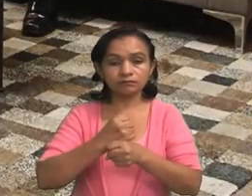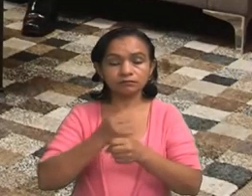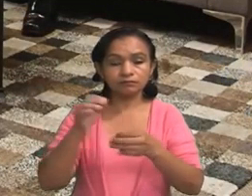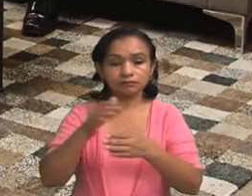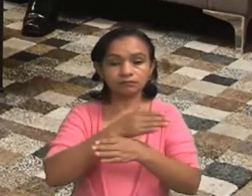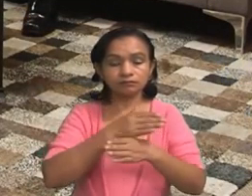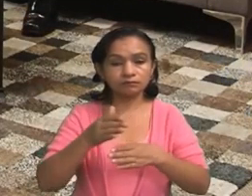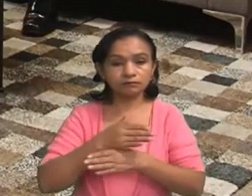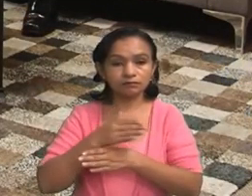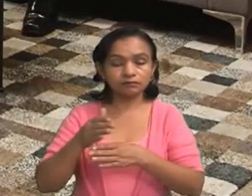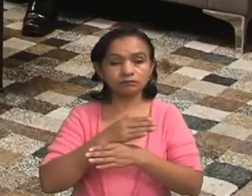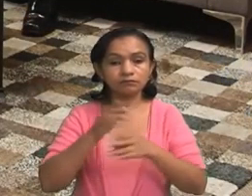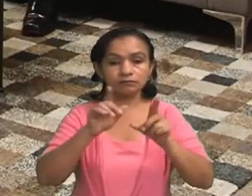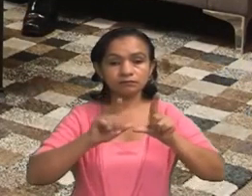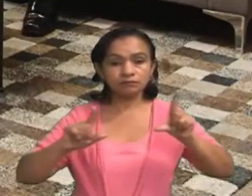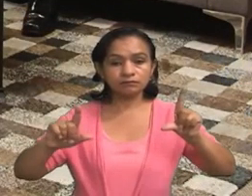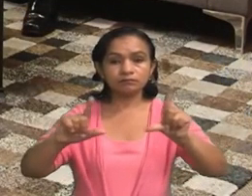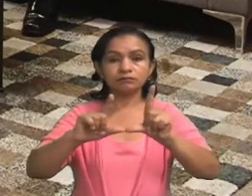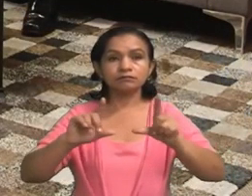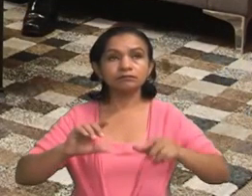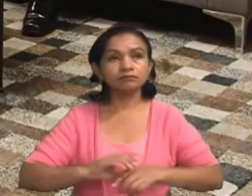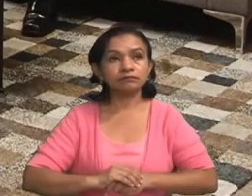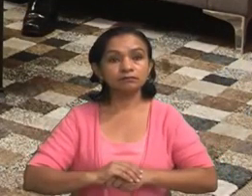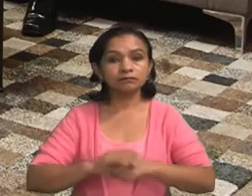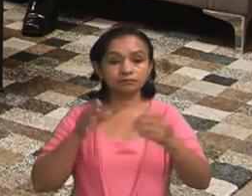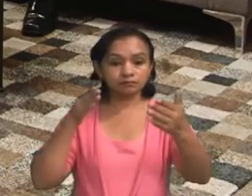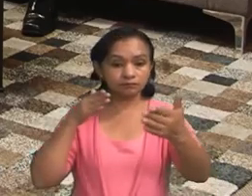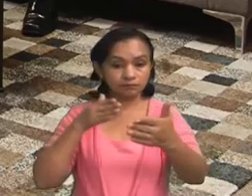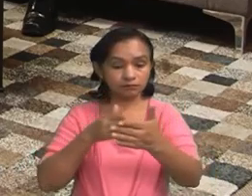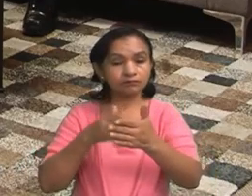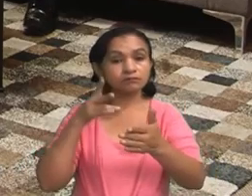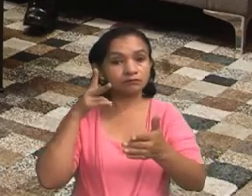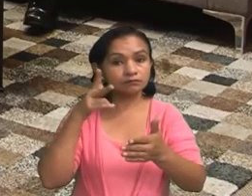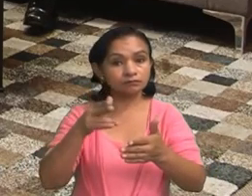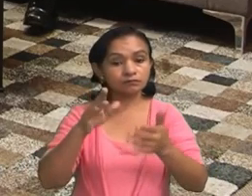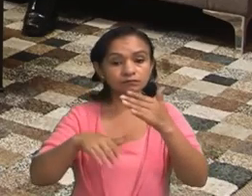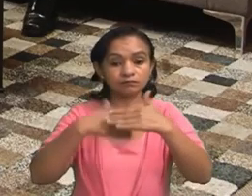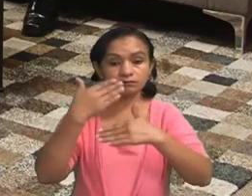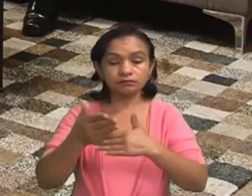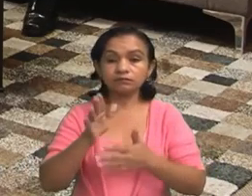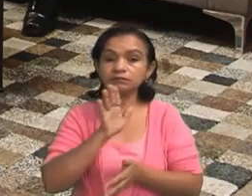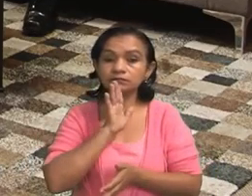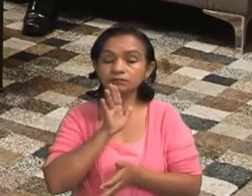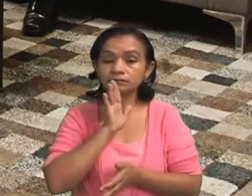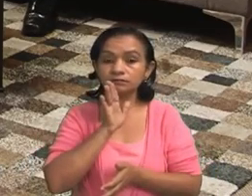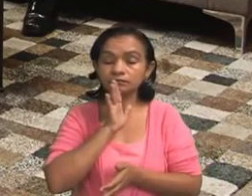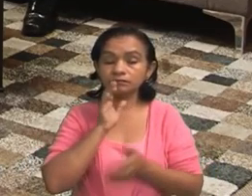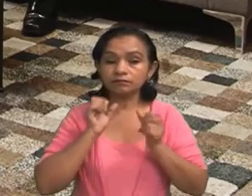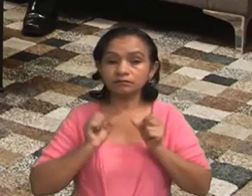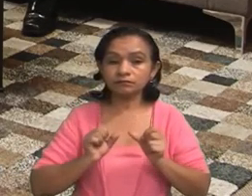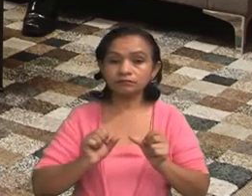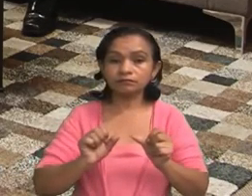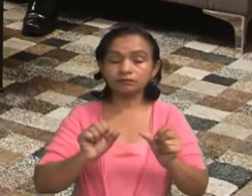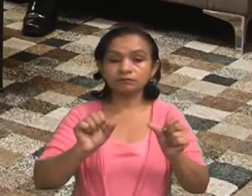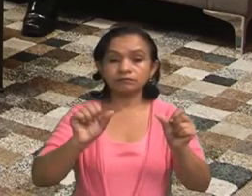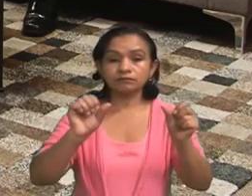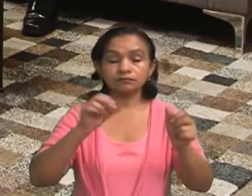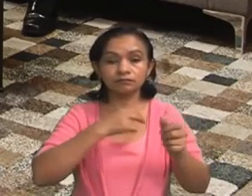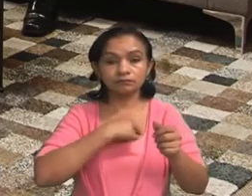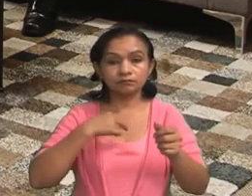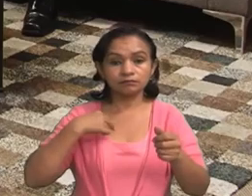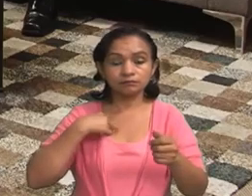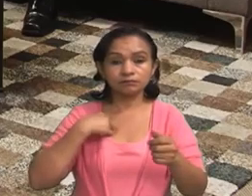actores en los territorios. Compañero, tenemos que hacer nuestra primera pausa, pero al volver quisiera que habláramos de ese seguimiento, porque estando